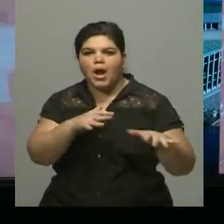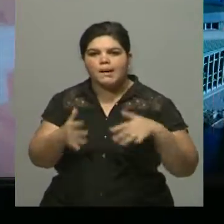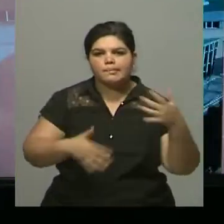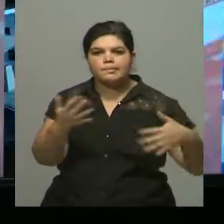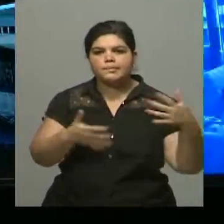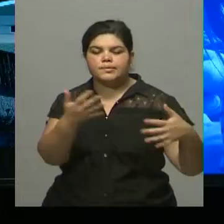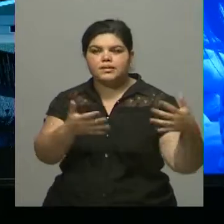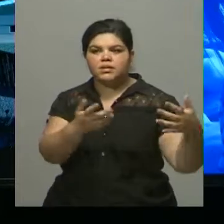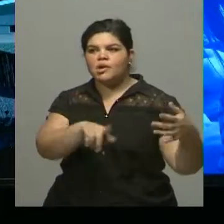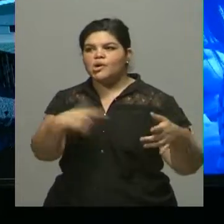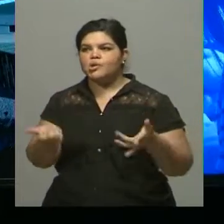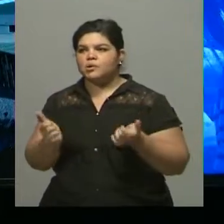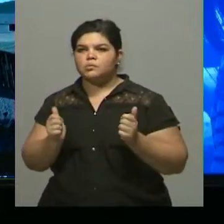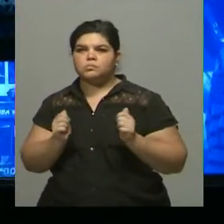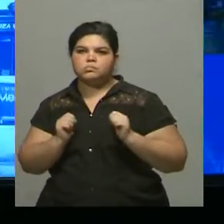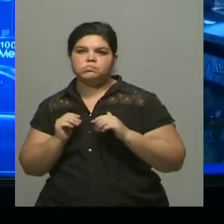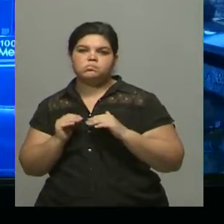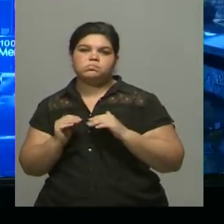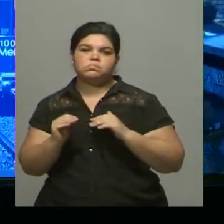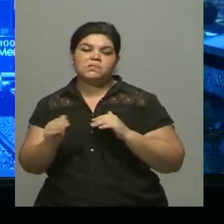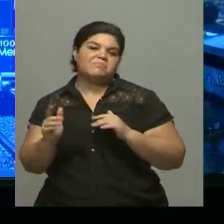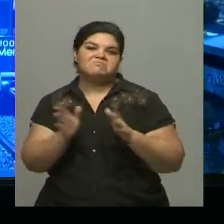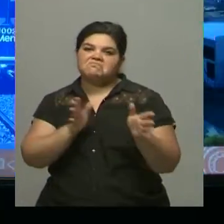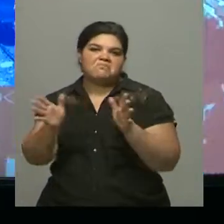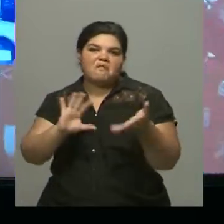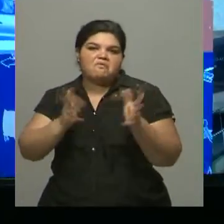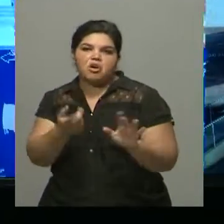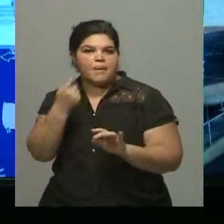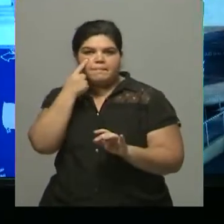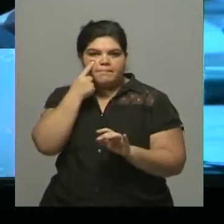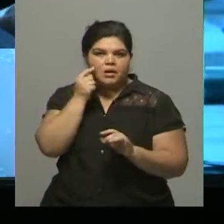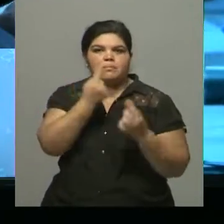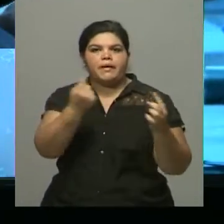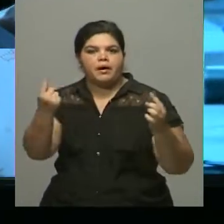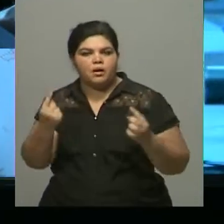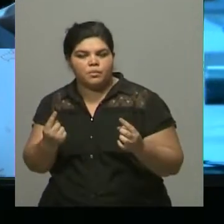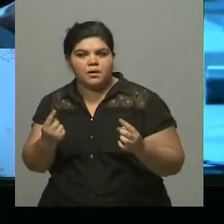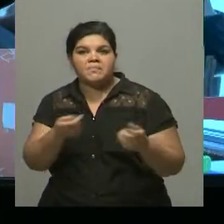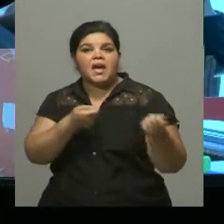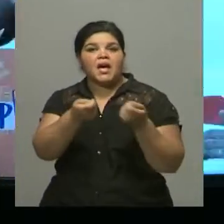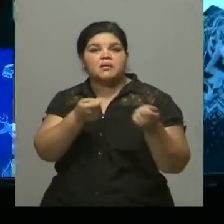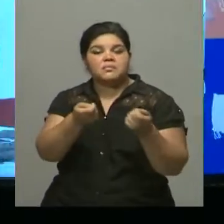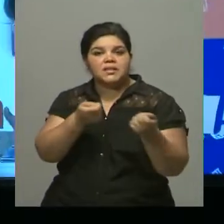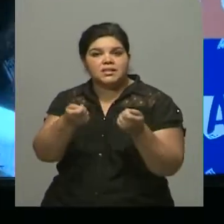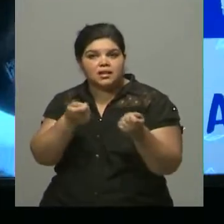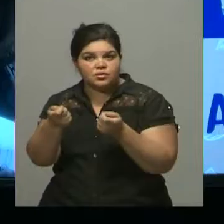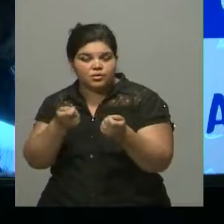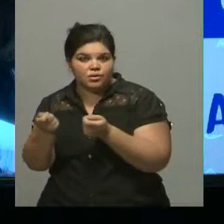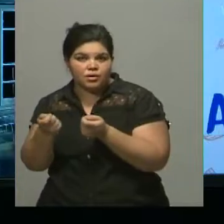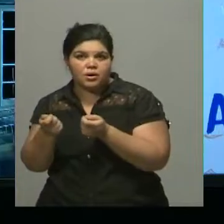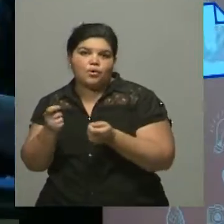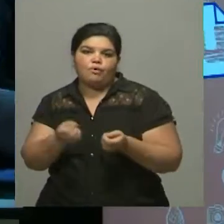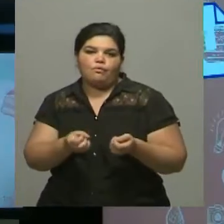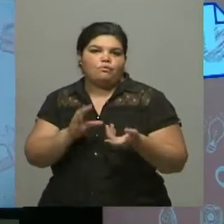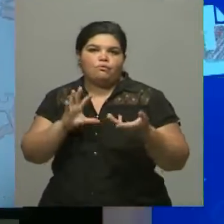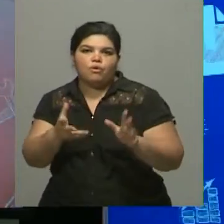nuestros recursos, otros por ahí no tanto. La administración probablemente de esa tensión, de esa vocación por